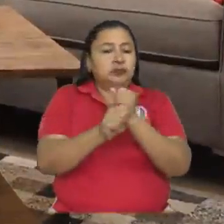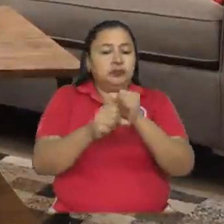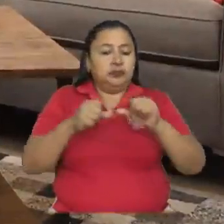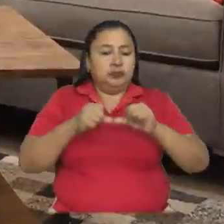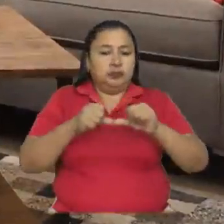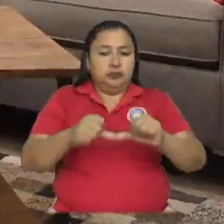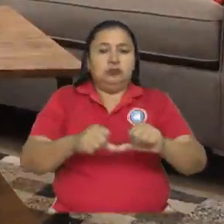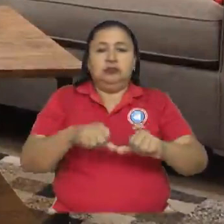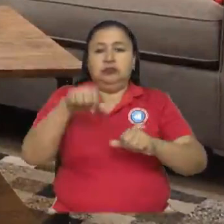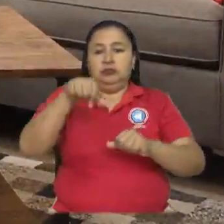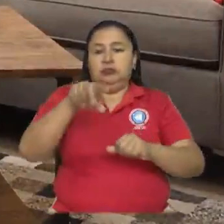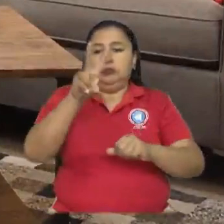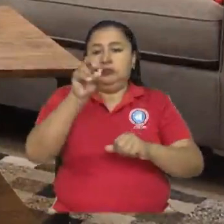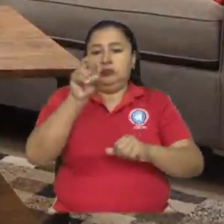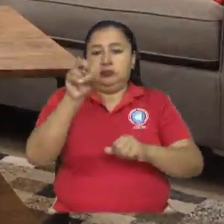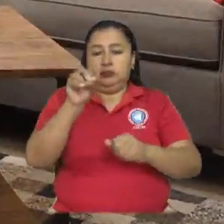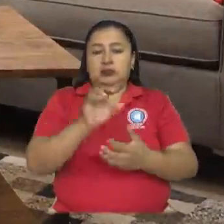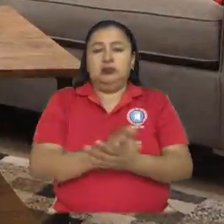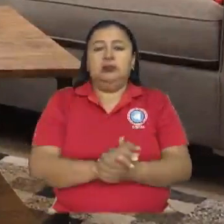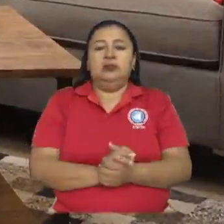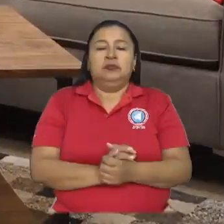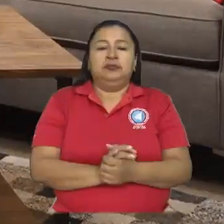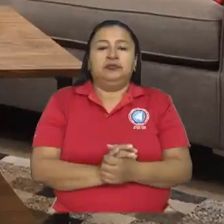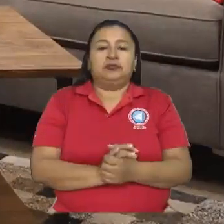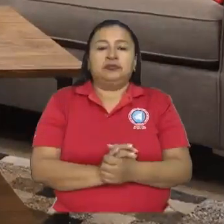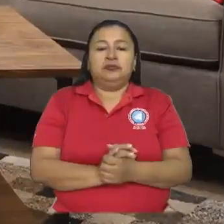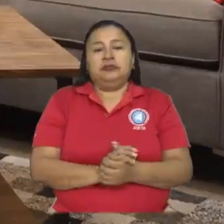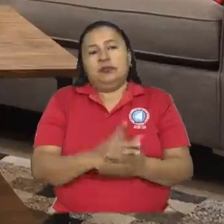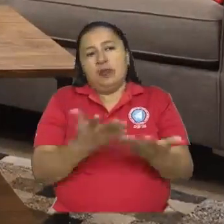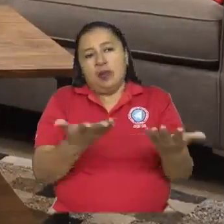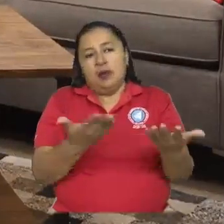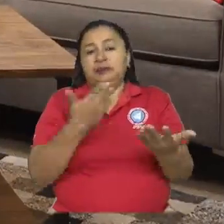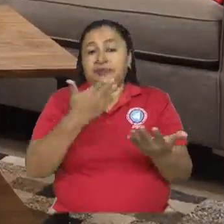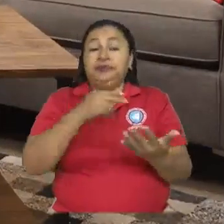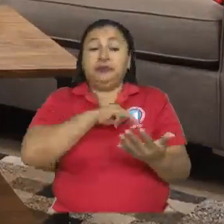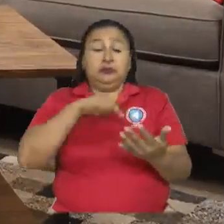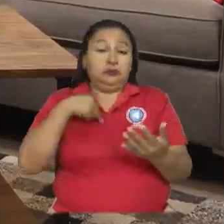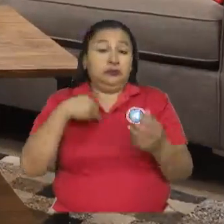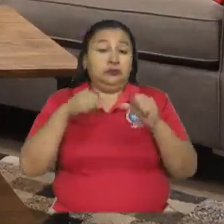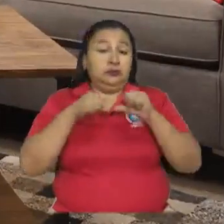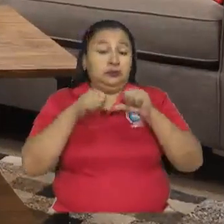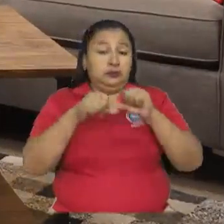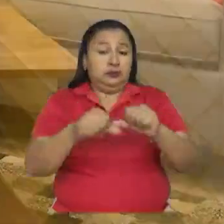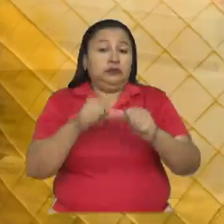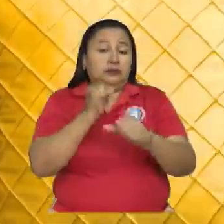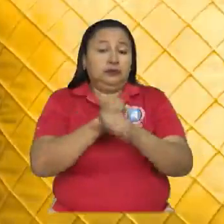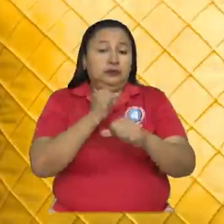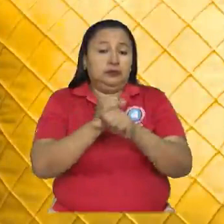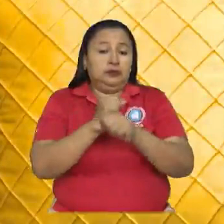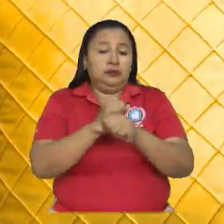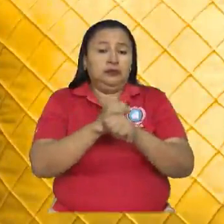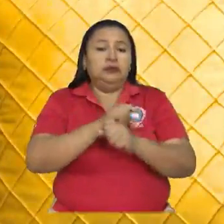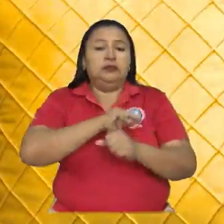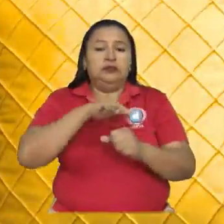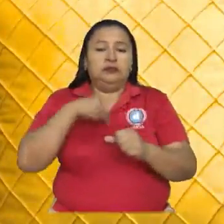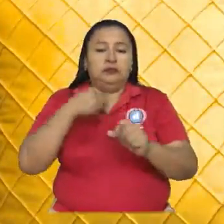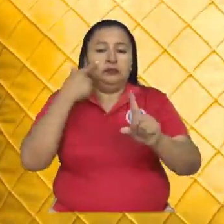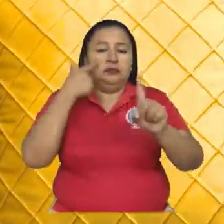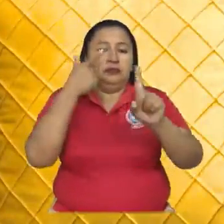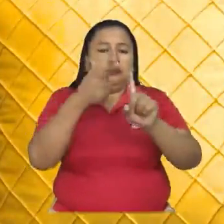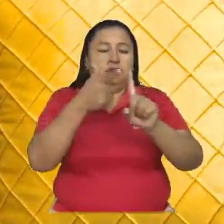en este 2020. Bueno, nosotros seguiremos trabajando. Para nosotros, nuestro